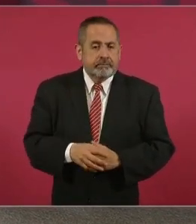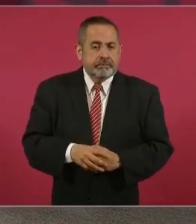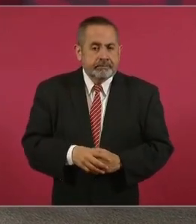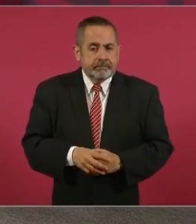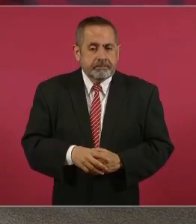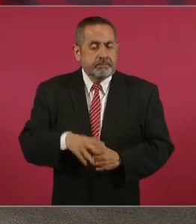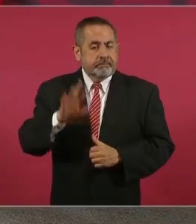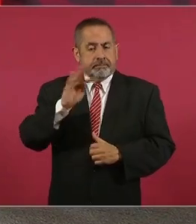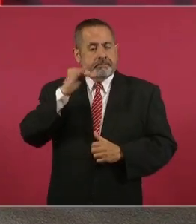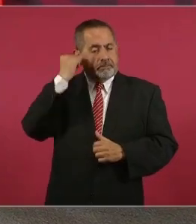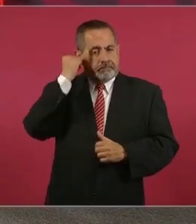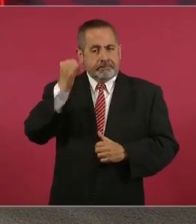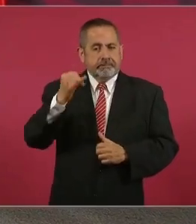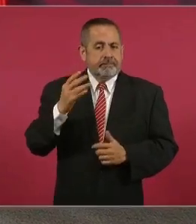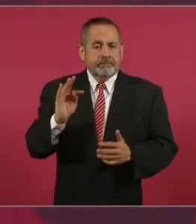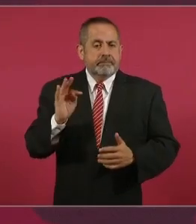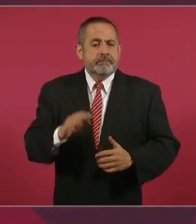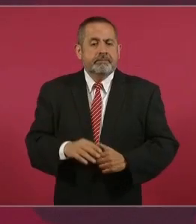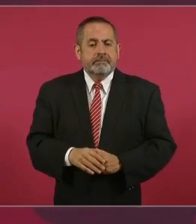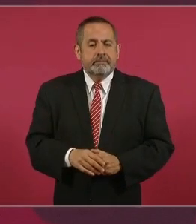hecho